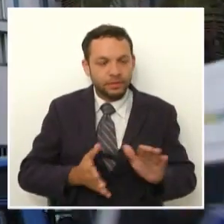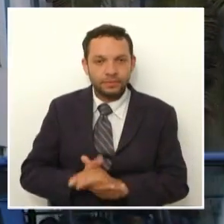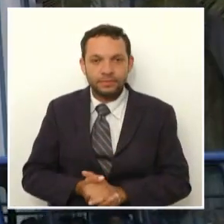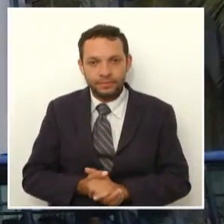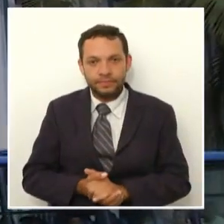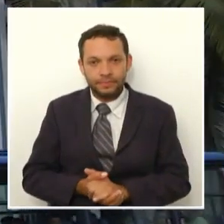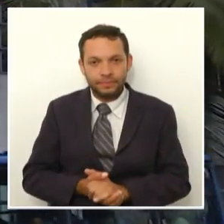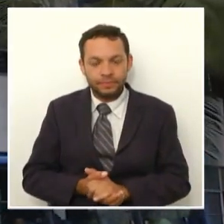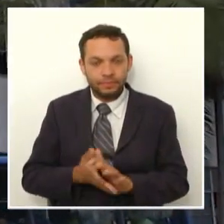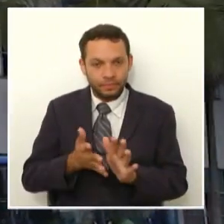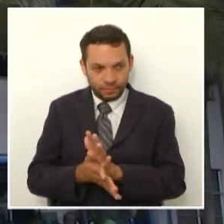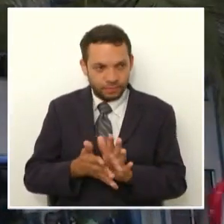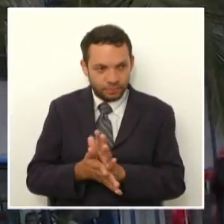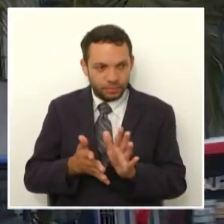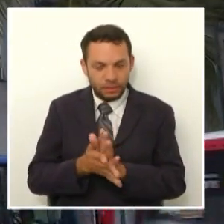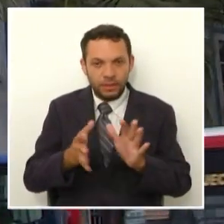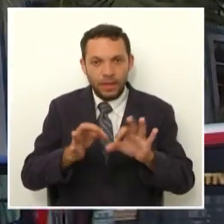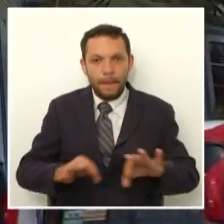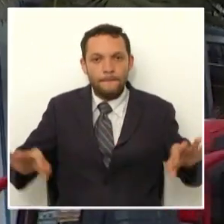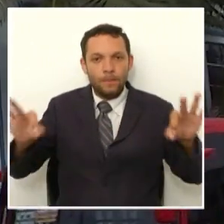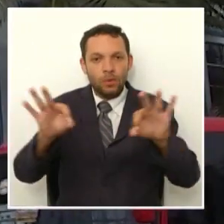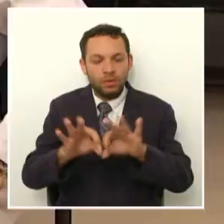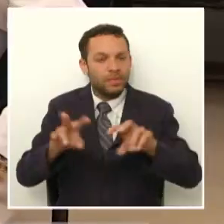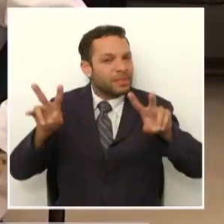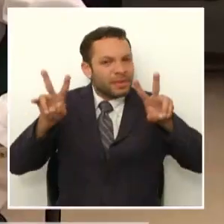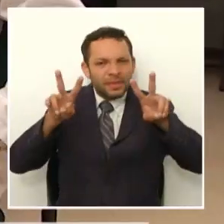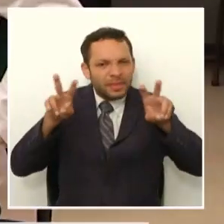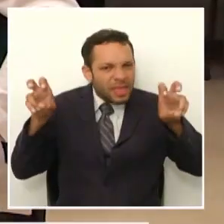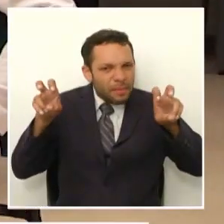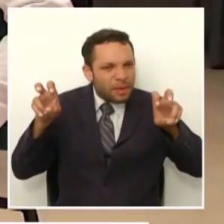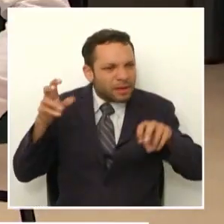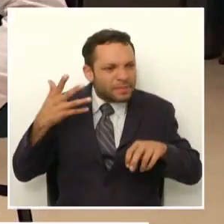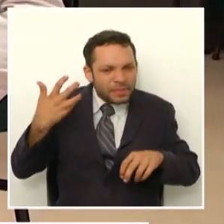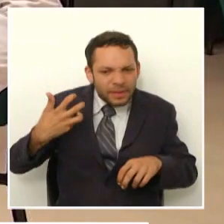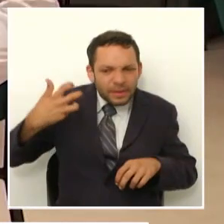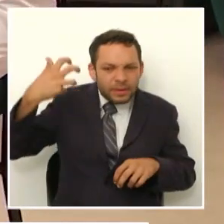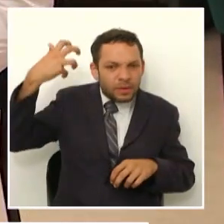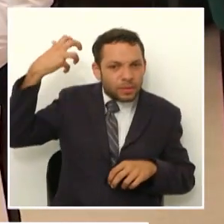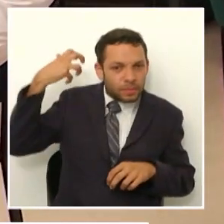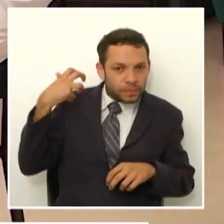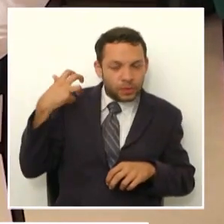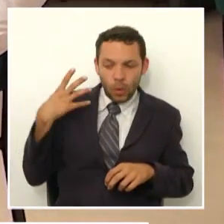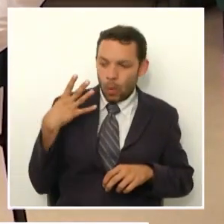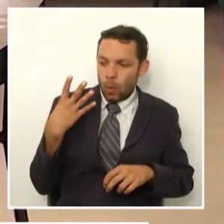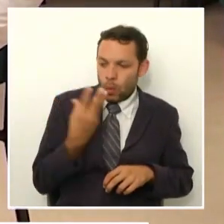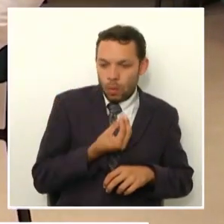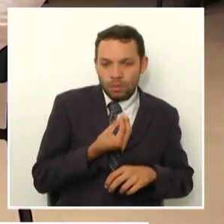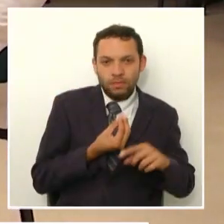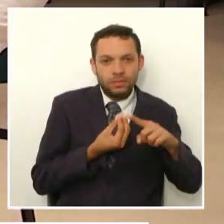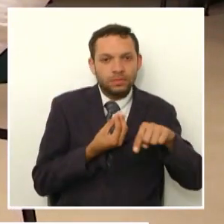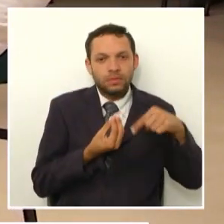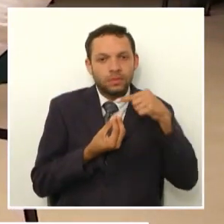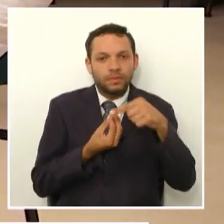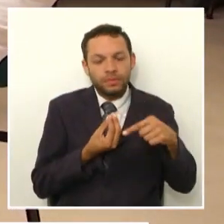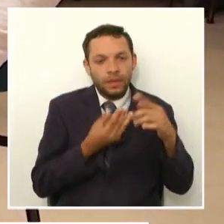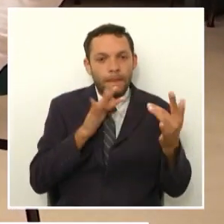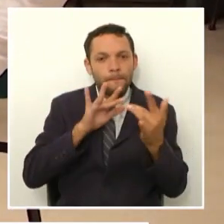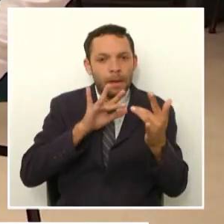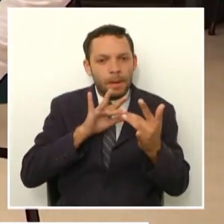hay un cambio fundamental de aquella época en el que éramos prácticamente nosotros en una relación